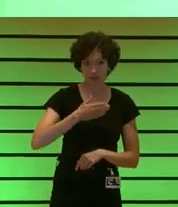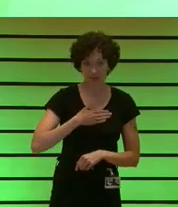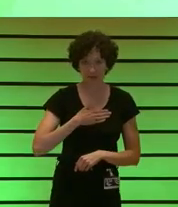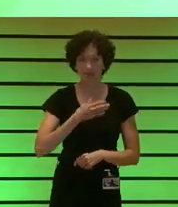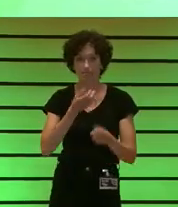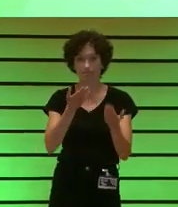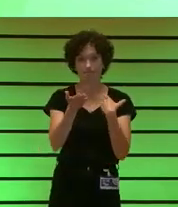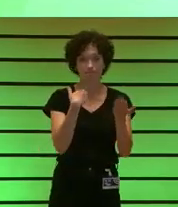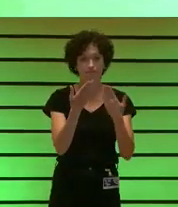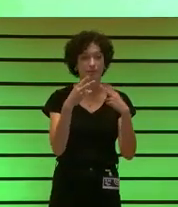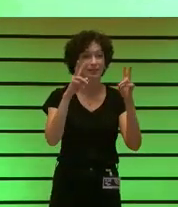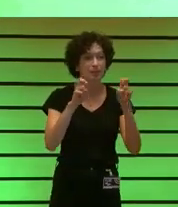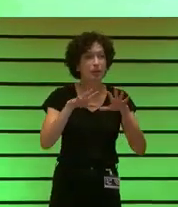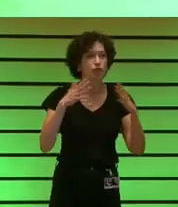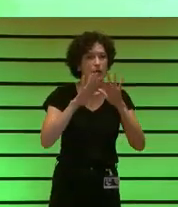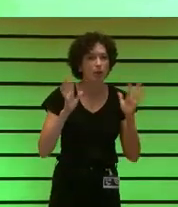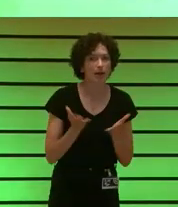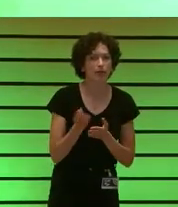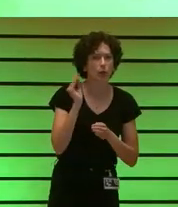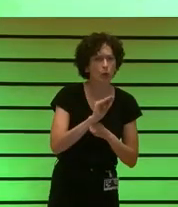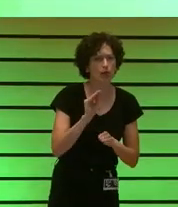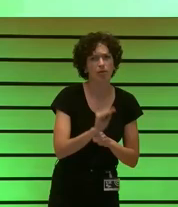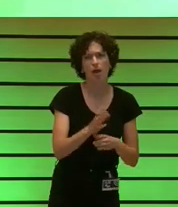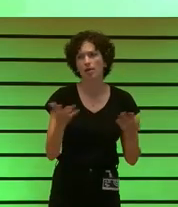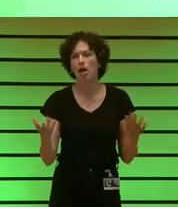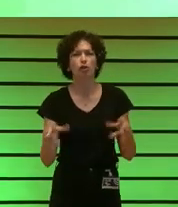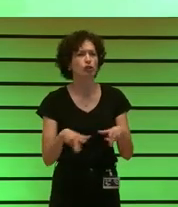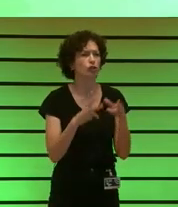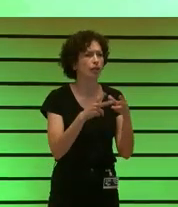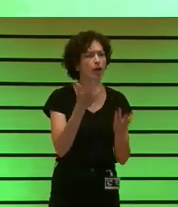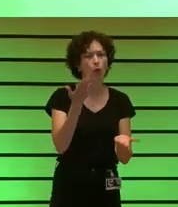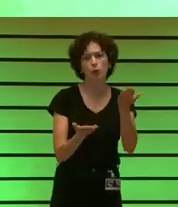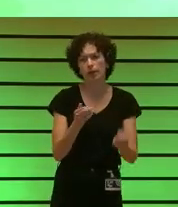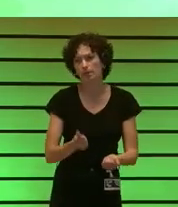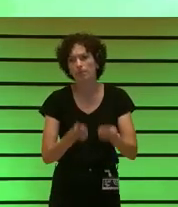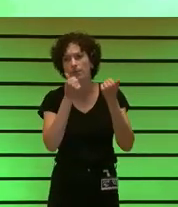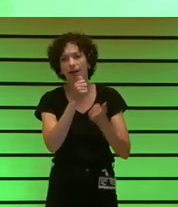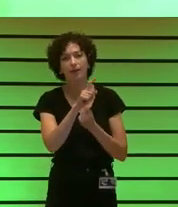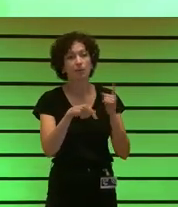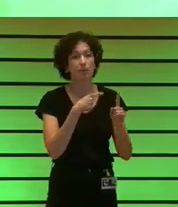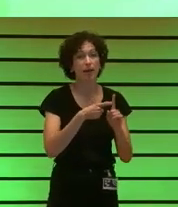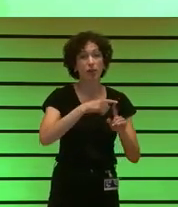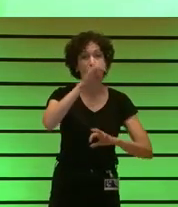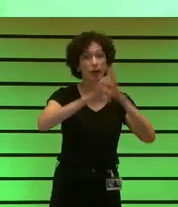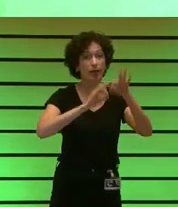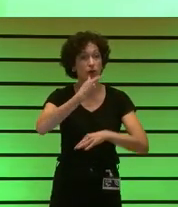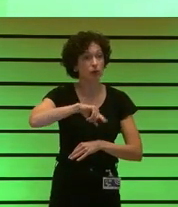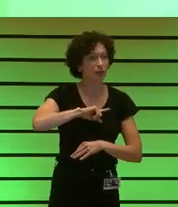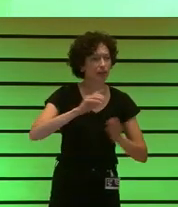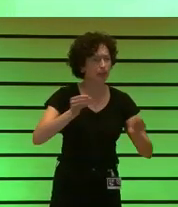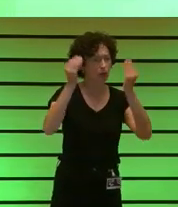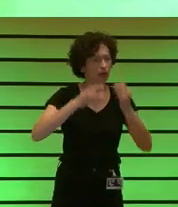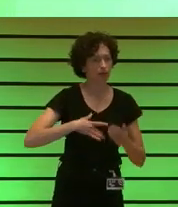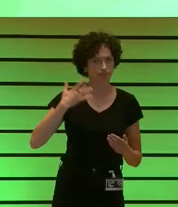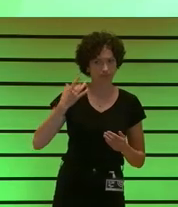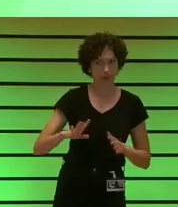hablar de cuidar nuestro planeta, de hacer una sociedad más justa y de hacer unas organizaciones mejores. Hoy